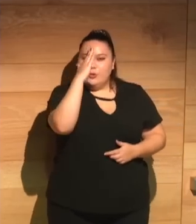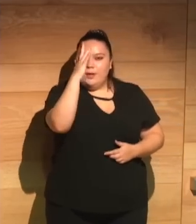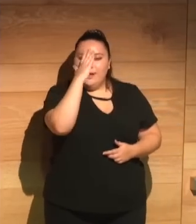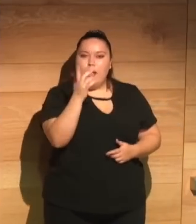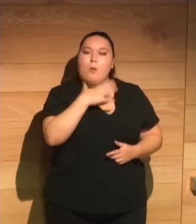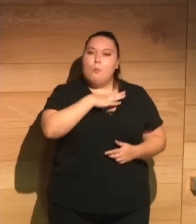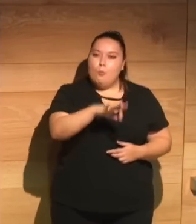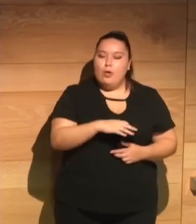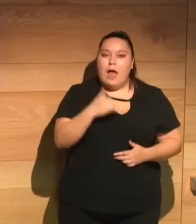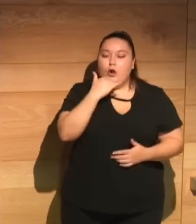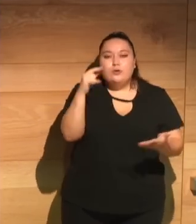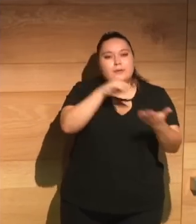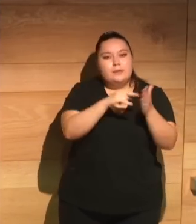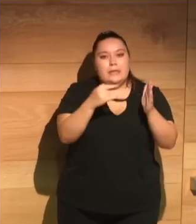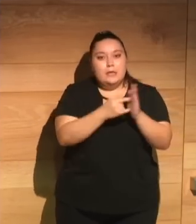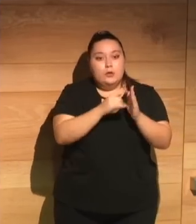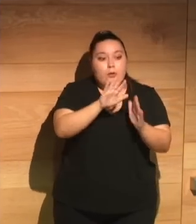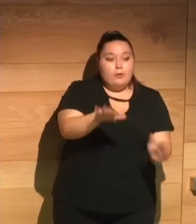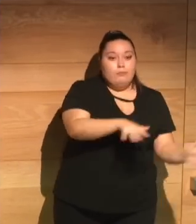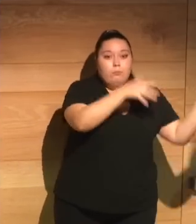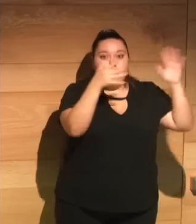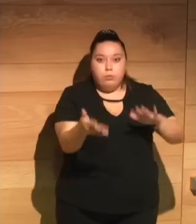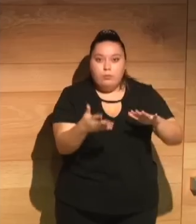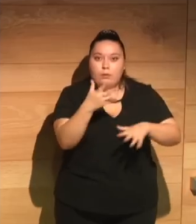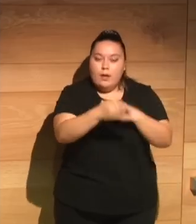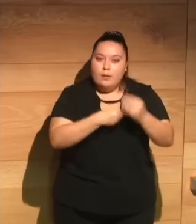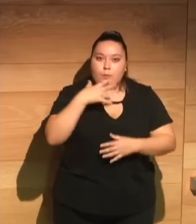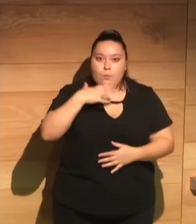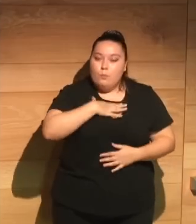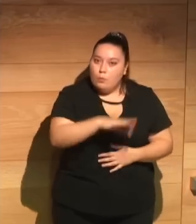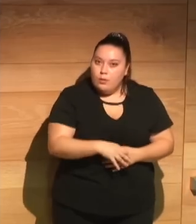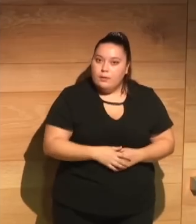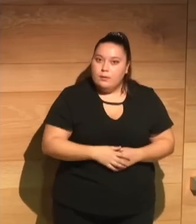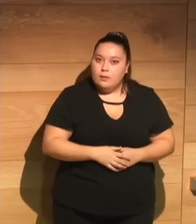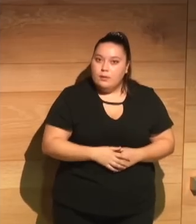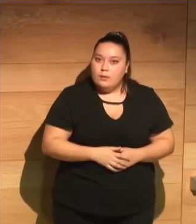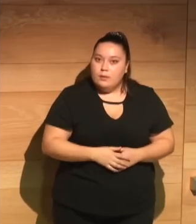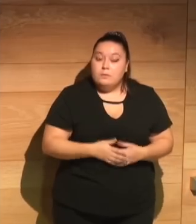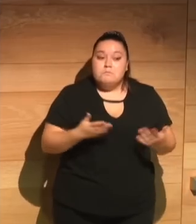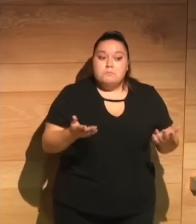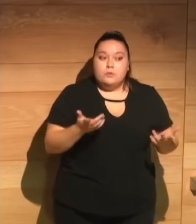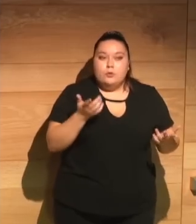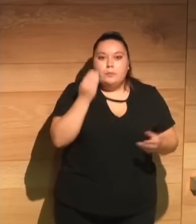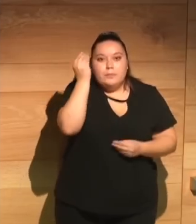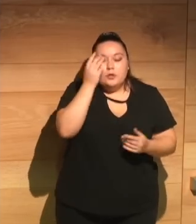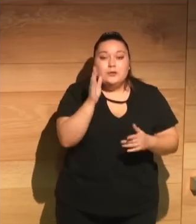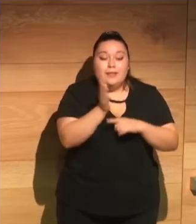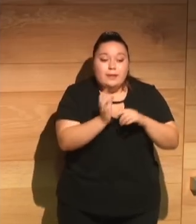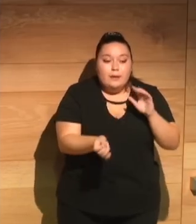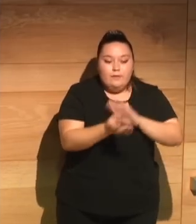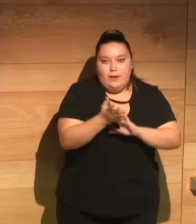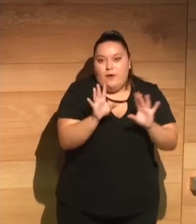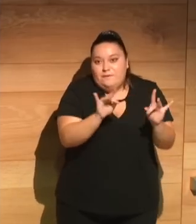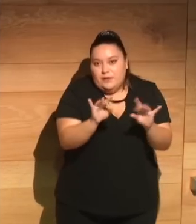posibilidad de que algo técnico se lleve a cabo. De hecho, creo que cuando se inventa el cine, digamos,